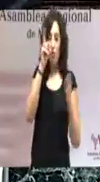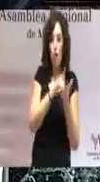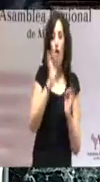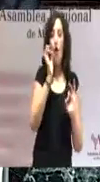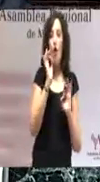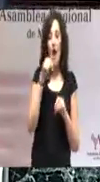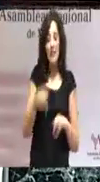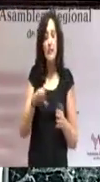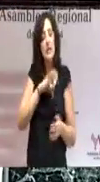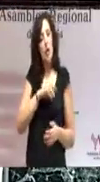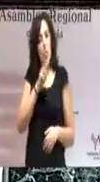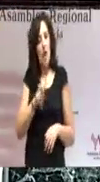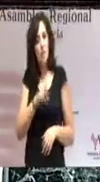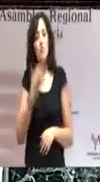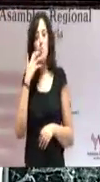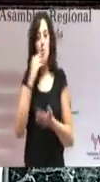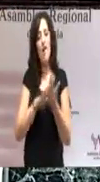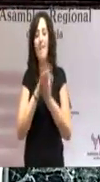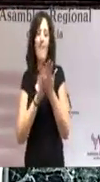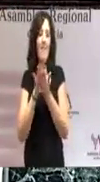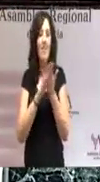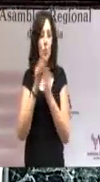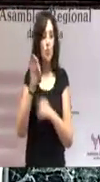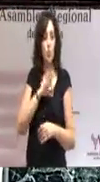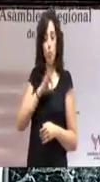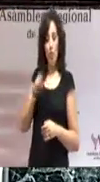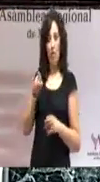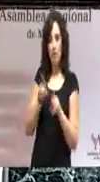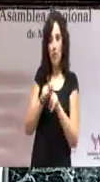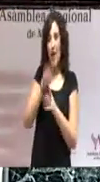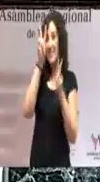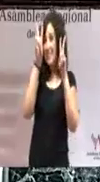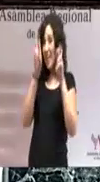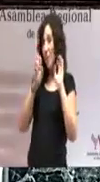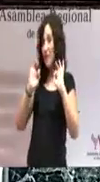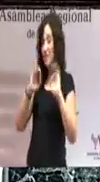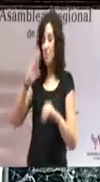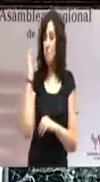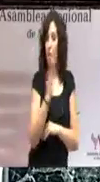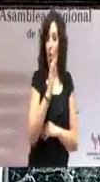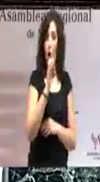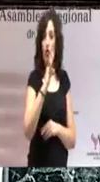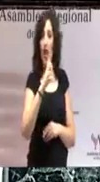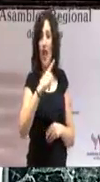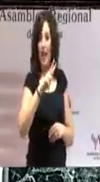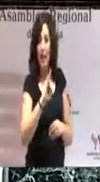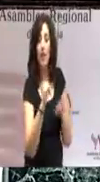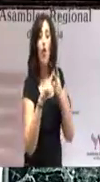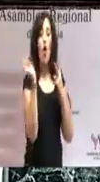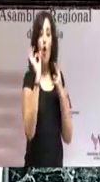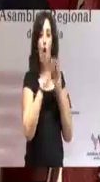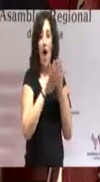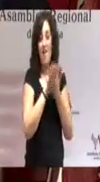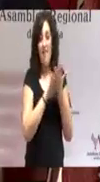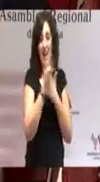señor Urralburu, cómo ustedes se han puesto de perfil cuando se trataba de condenar a Otegi o cuando se trataba de hablar de la